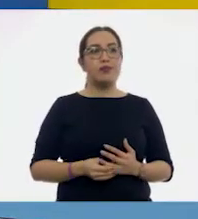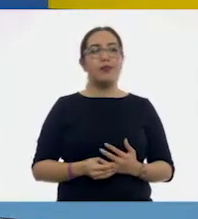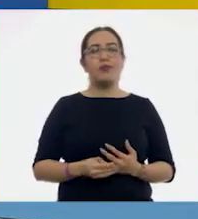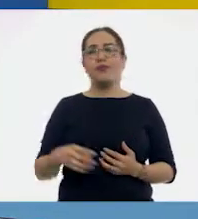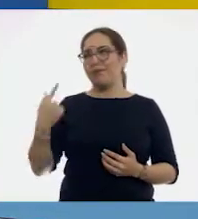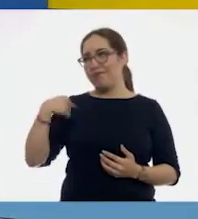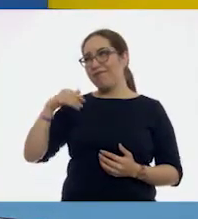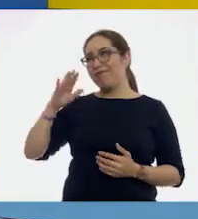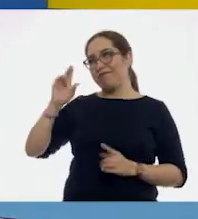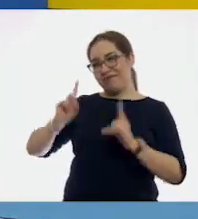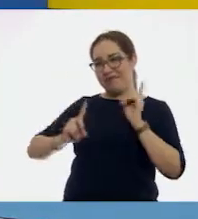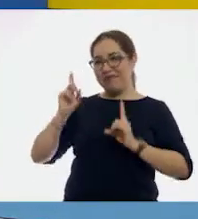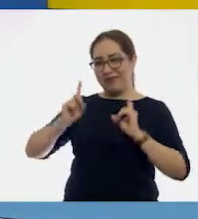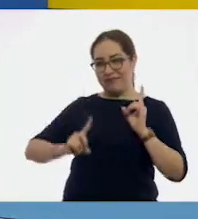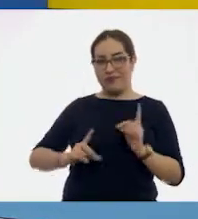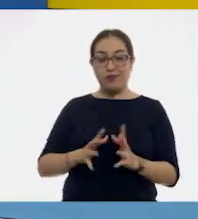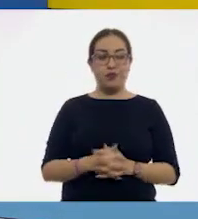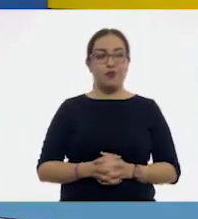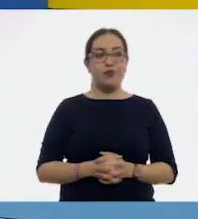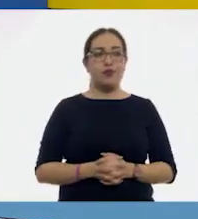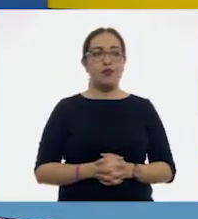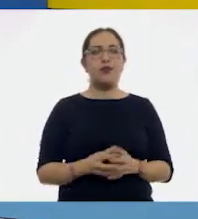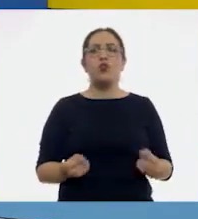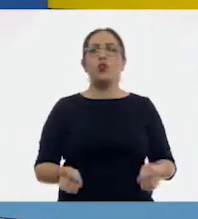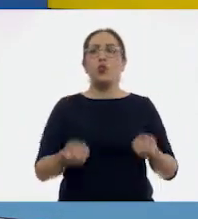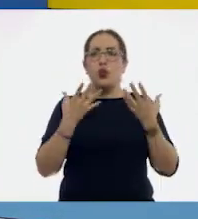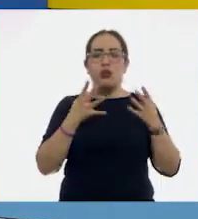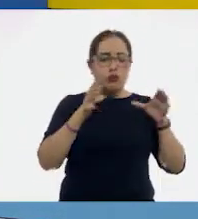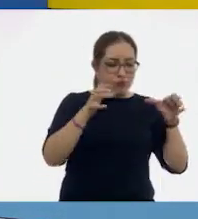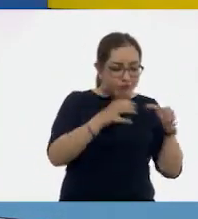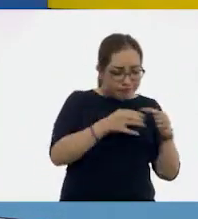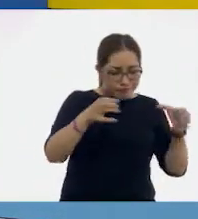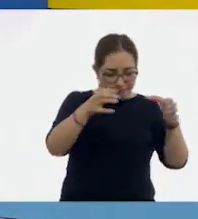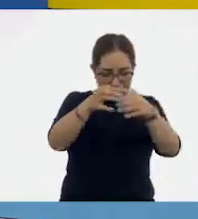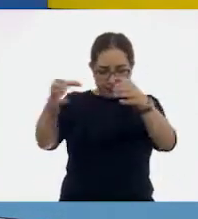una pregunta. ¿Cuántos tipos de ecosistemas existen?